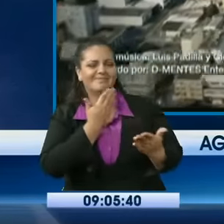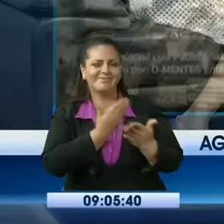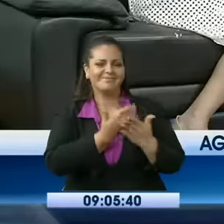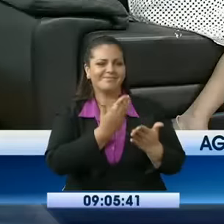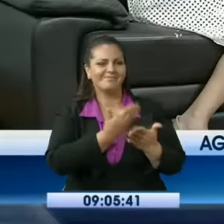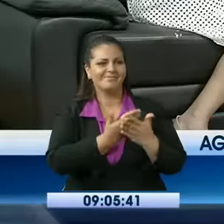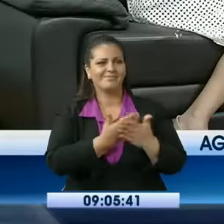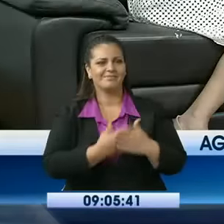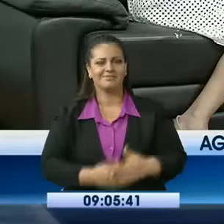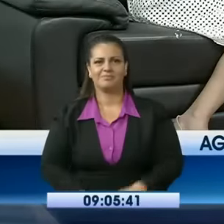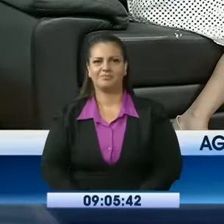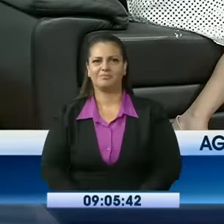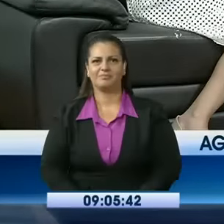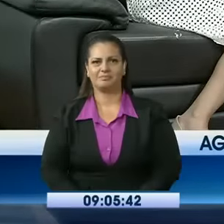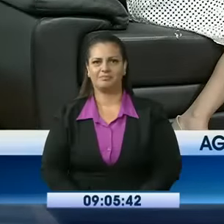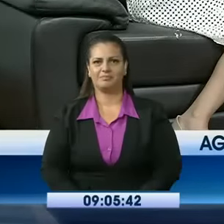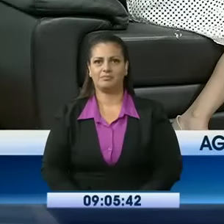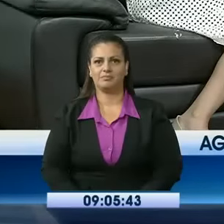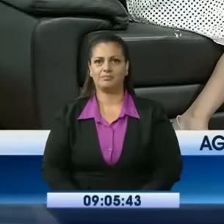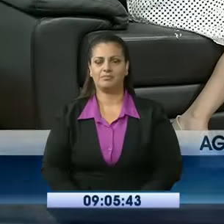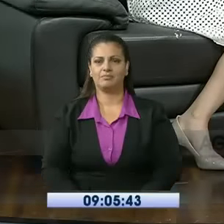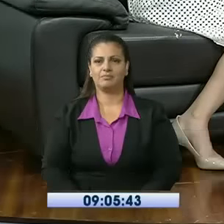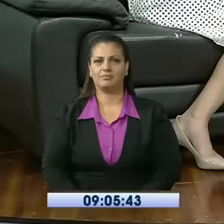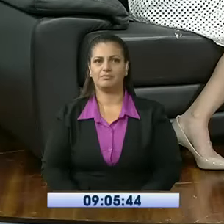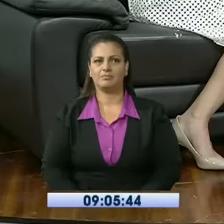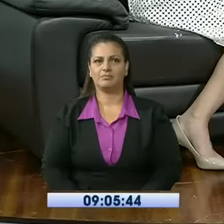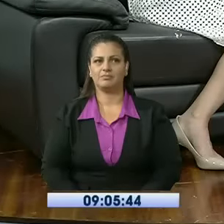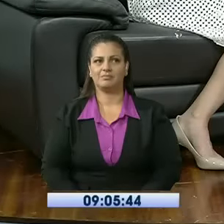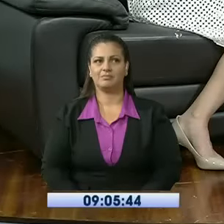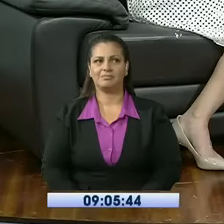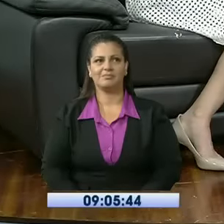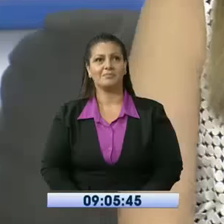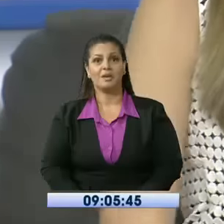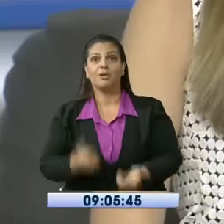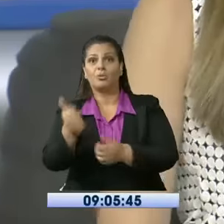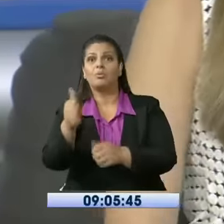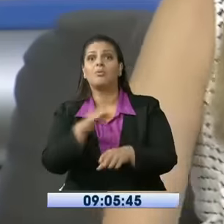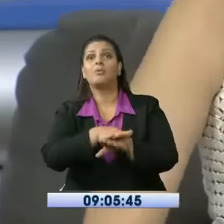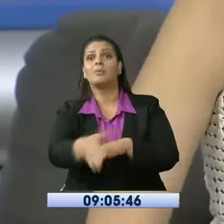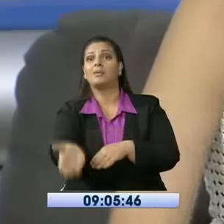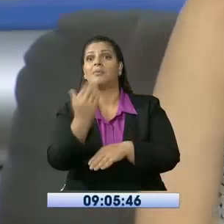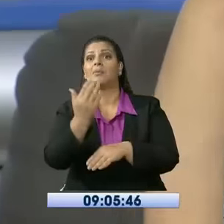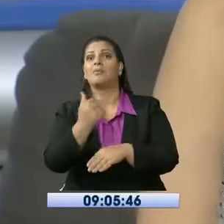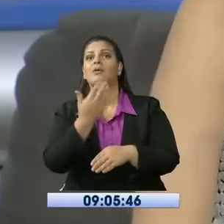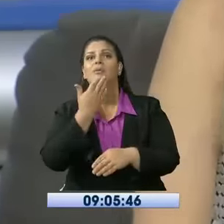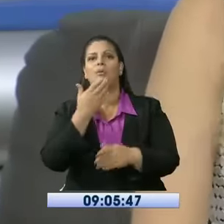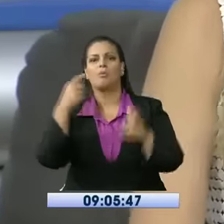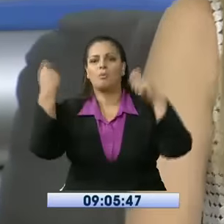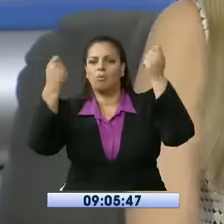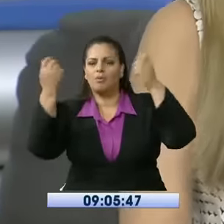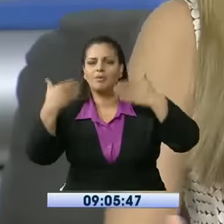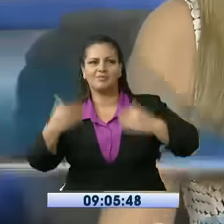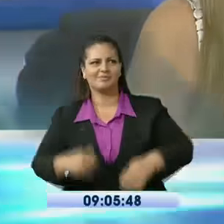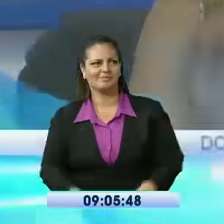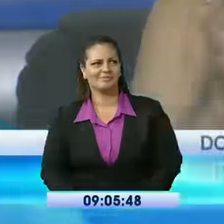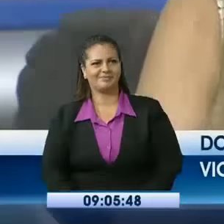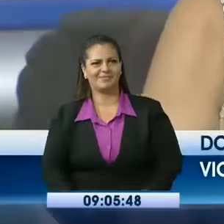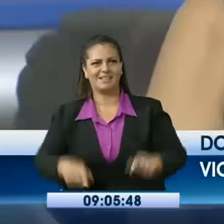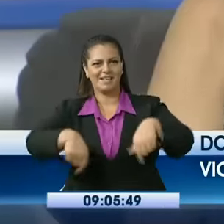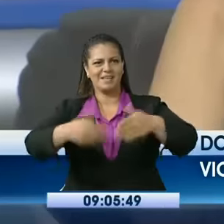25 de julio. La parte más importante, que es su cámara. Y que invite a los guayaquileños a divertirse en esta fiesta. Por supuesto, los guayaquileños son